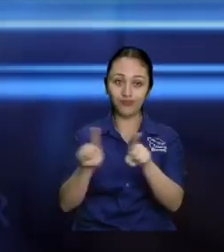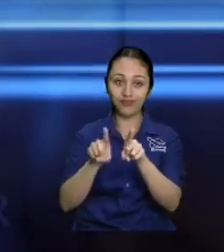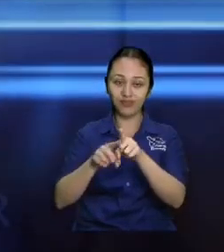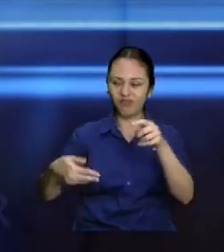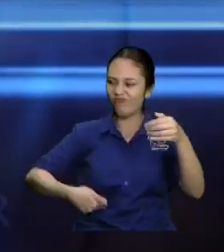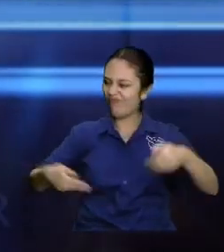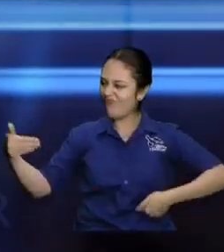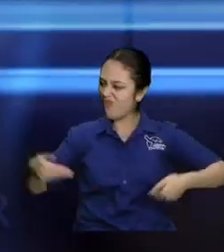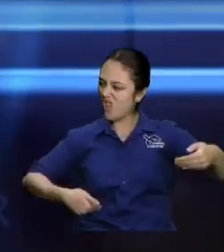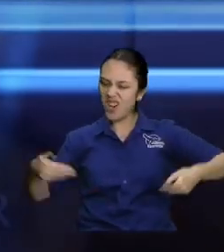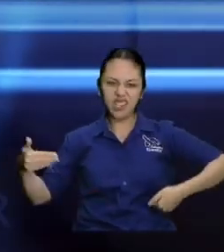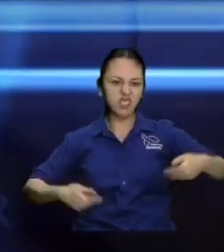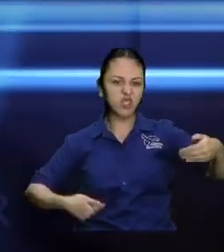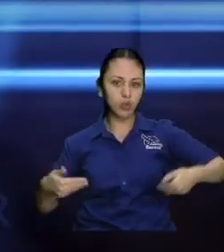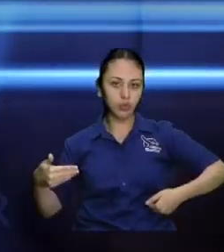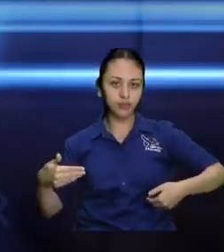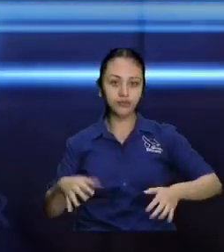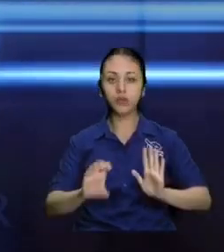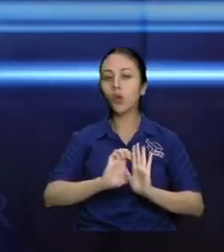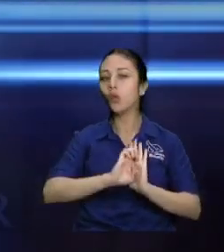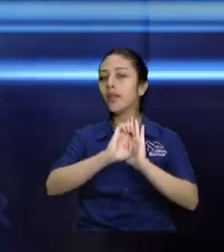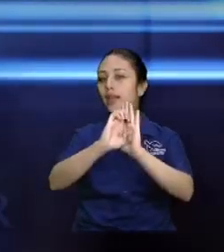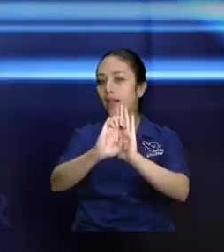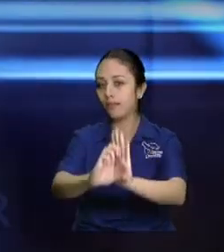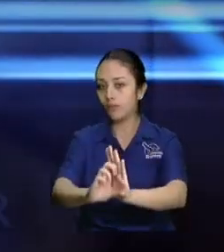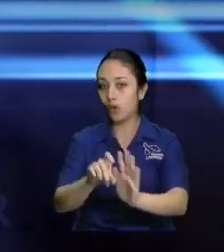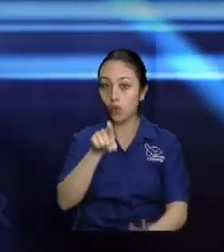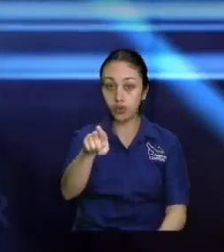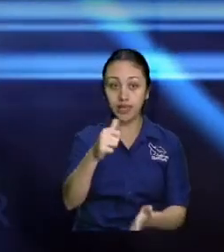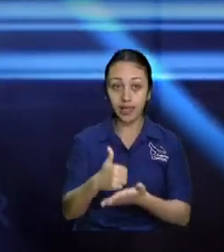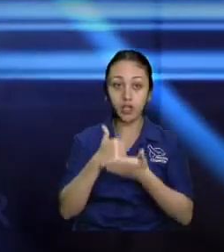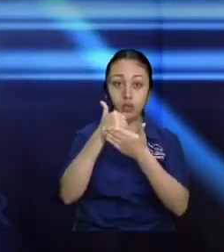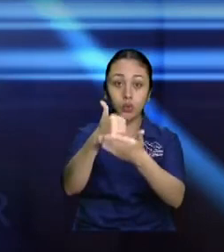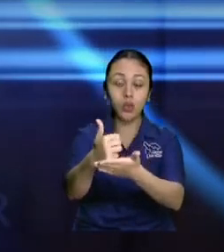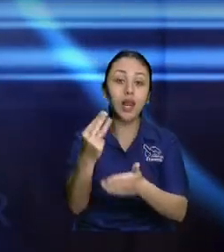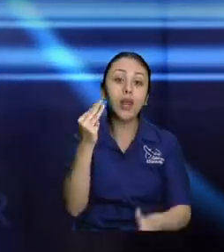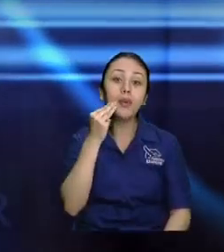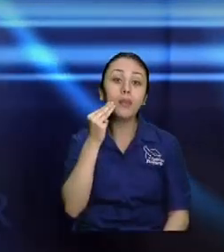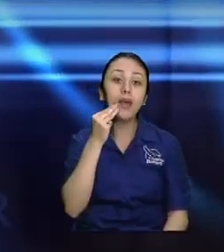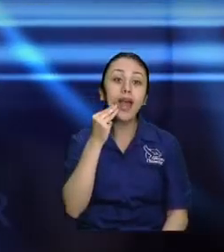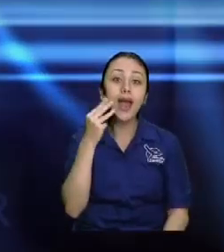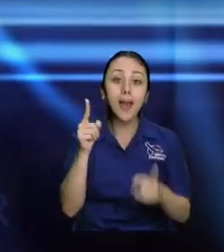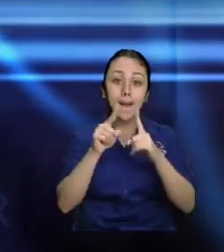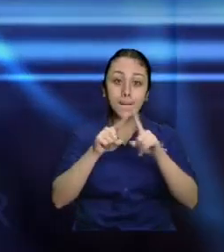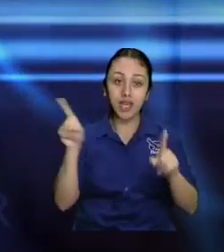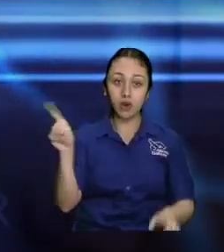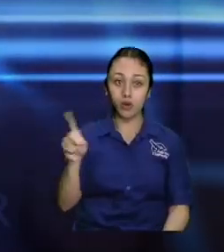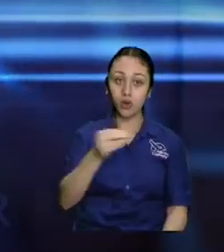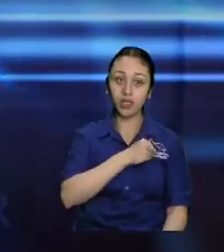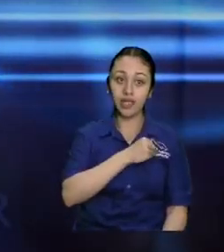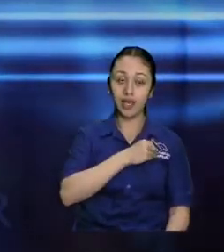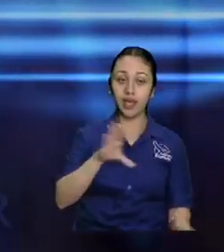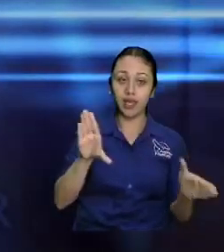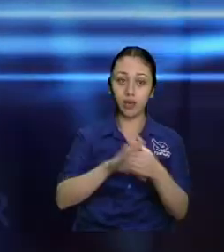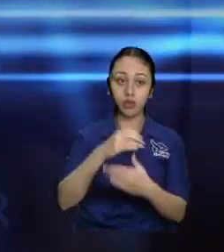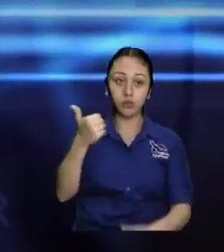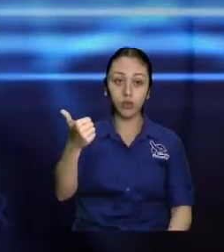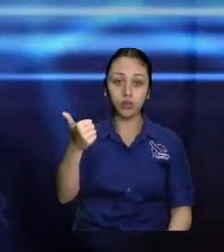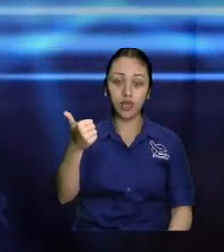ejemplo. Usted ayuda a su mamá, pero no quiere que ella ayude a la de ella. No sea